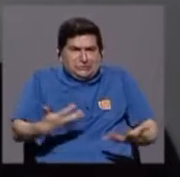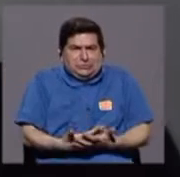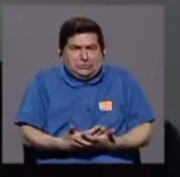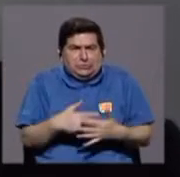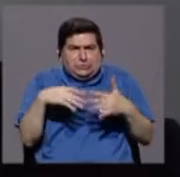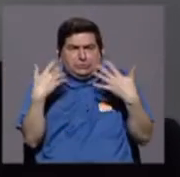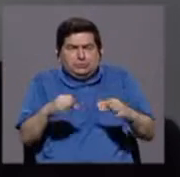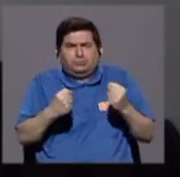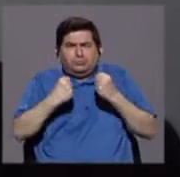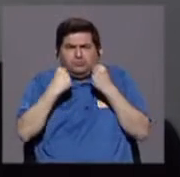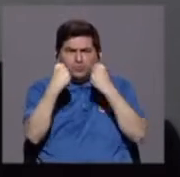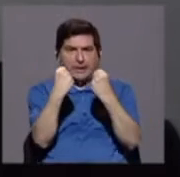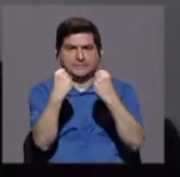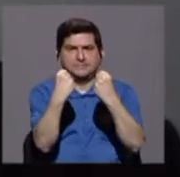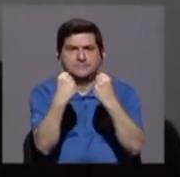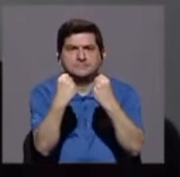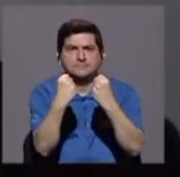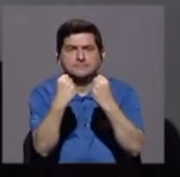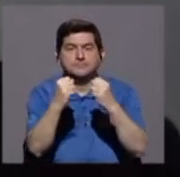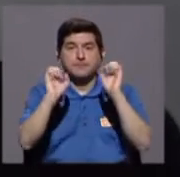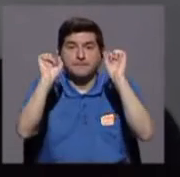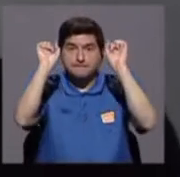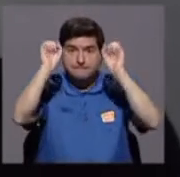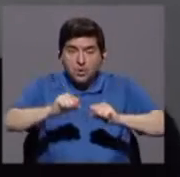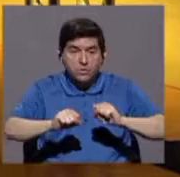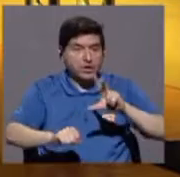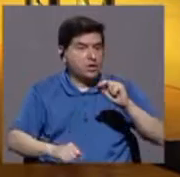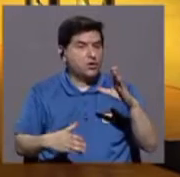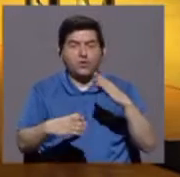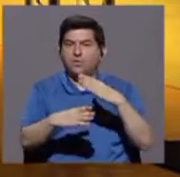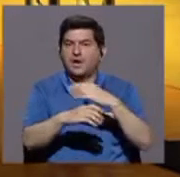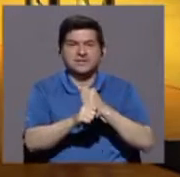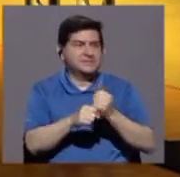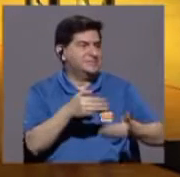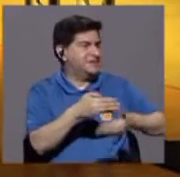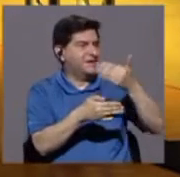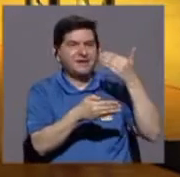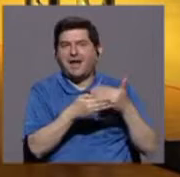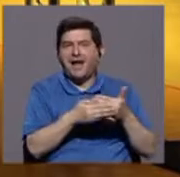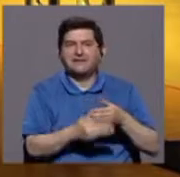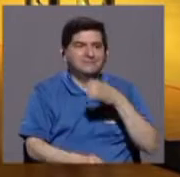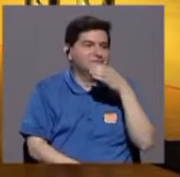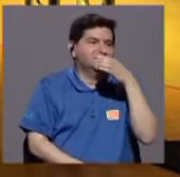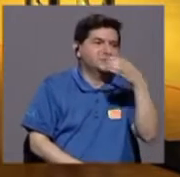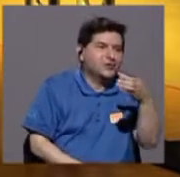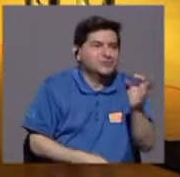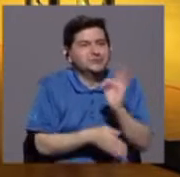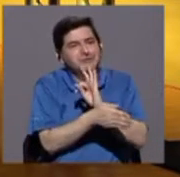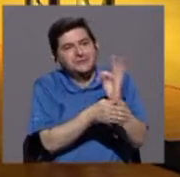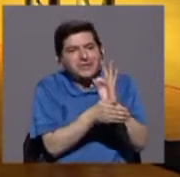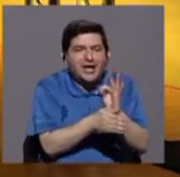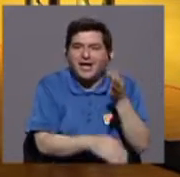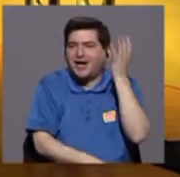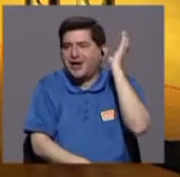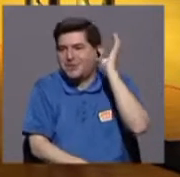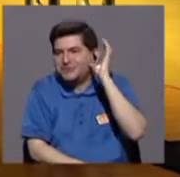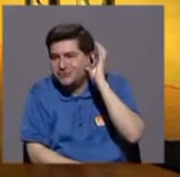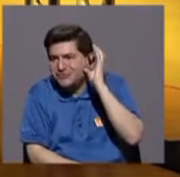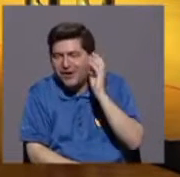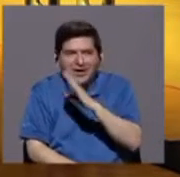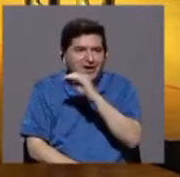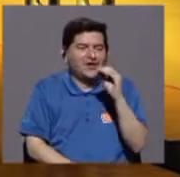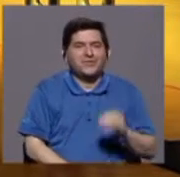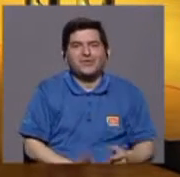tan intensa que logró lo que no habían logrado todos nuestros consejos en televisión y en radio y